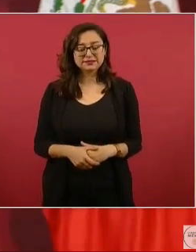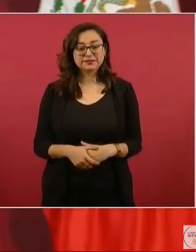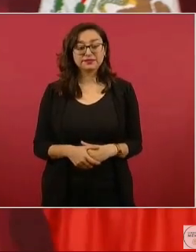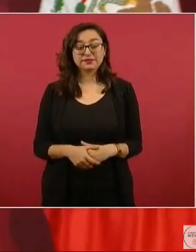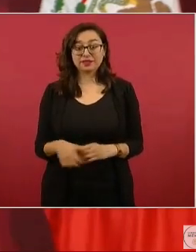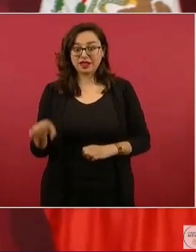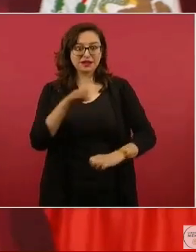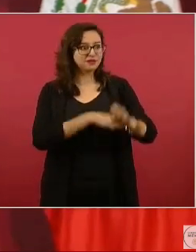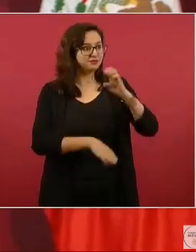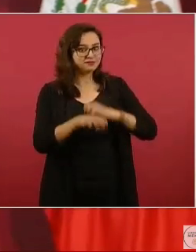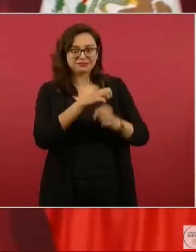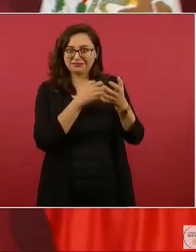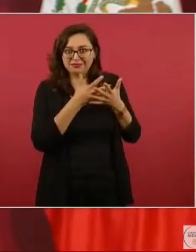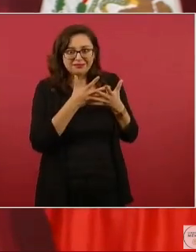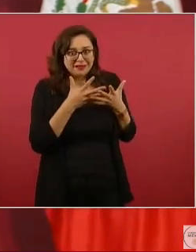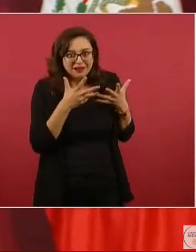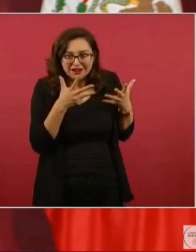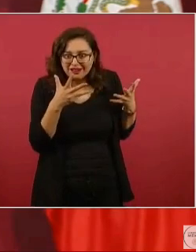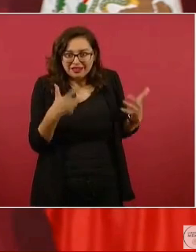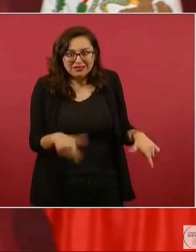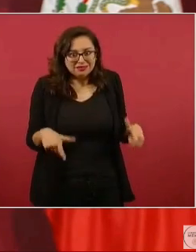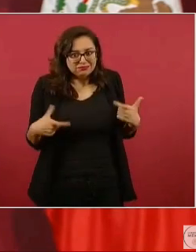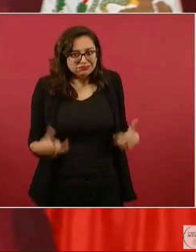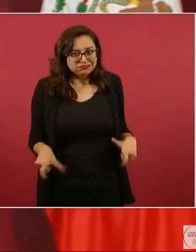más grandes,